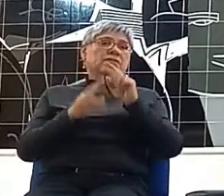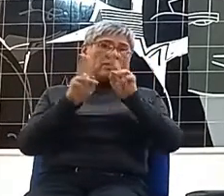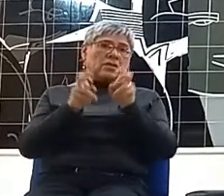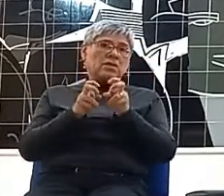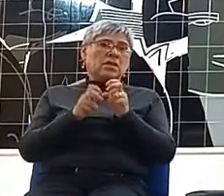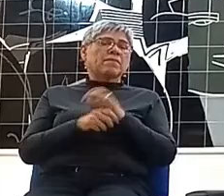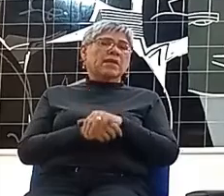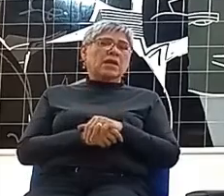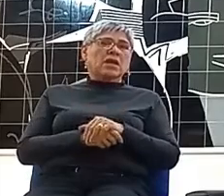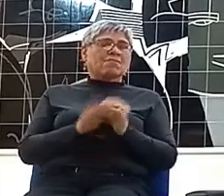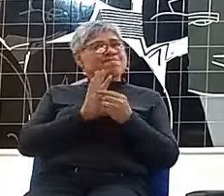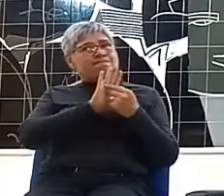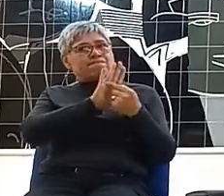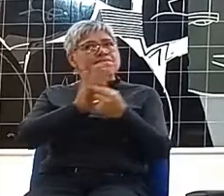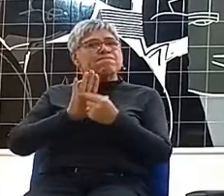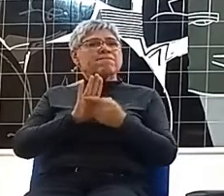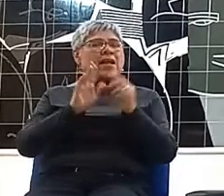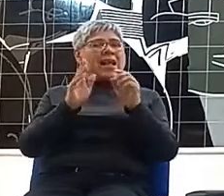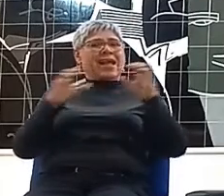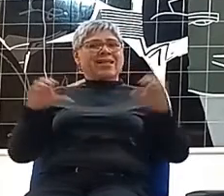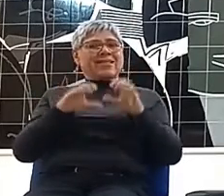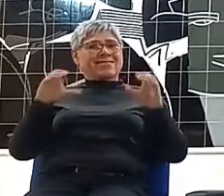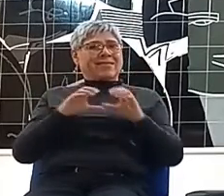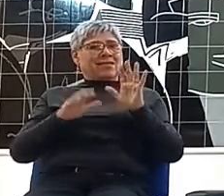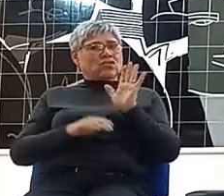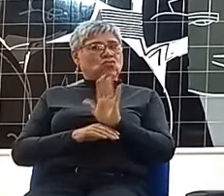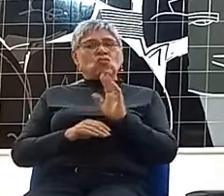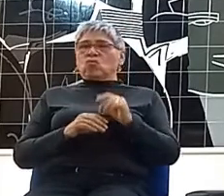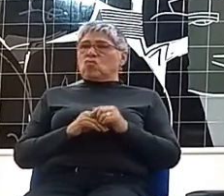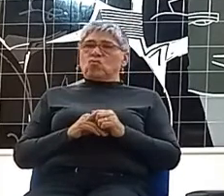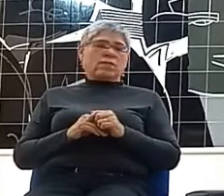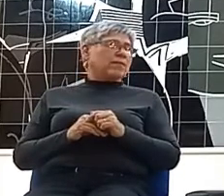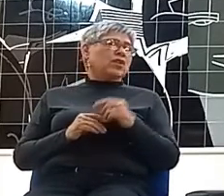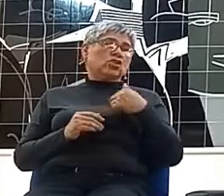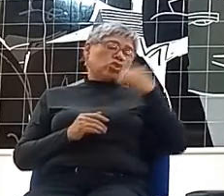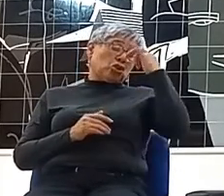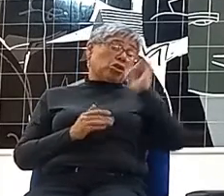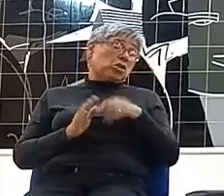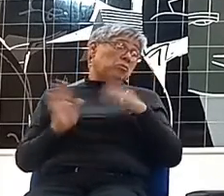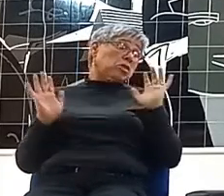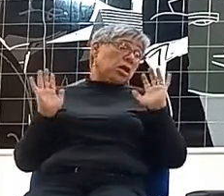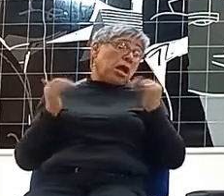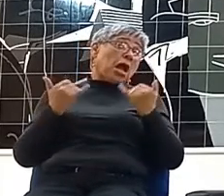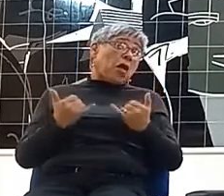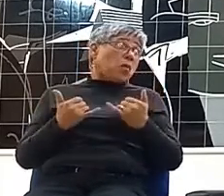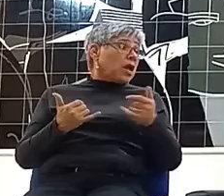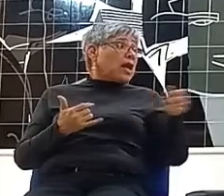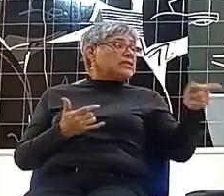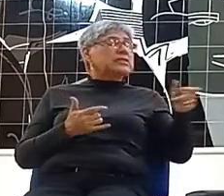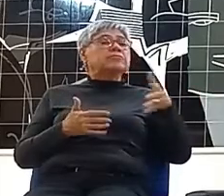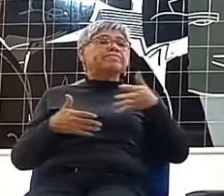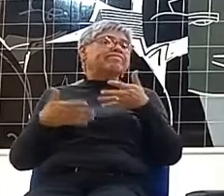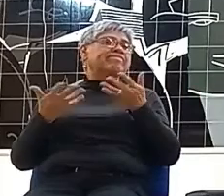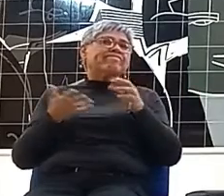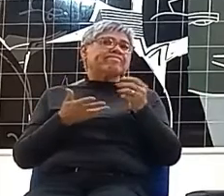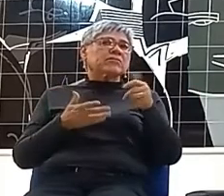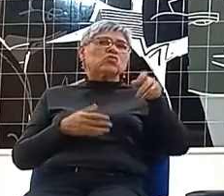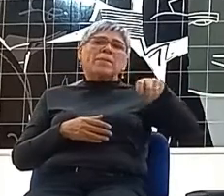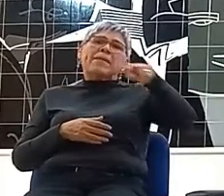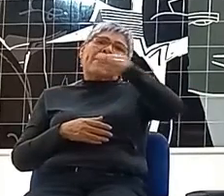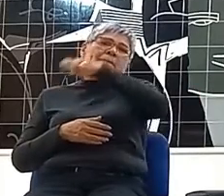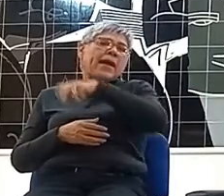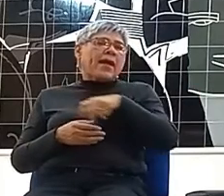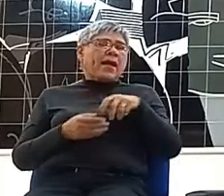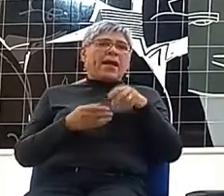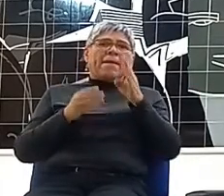de visibilización de esas actividades. Yo creo que se está haciendo con este recorrido, estos años de